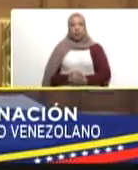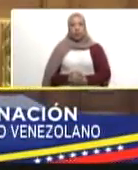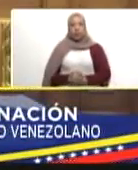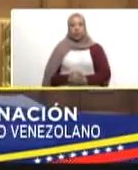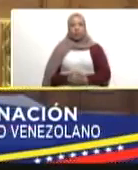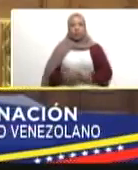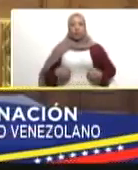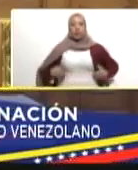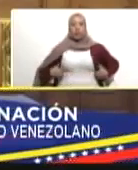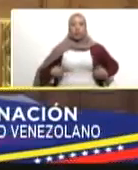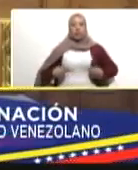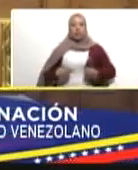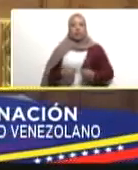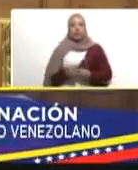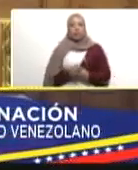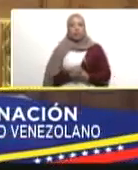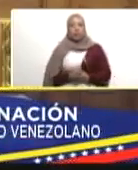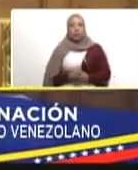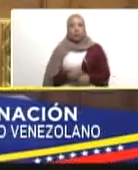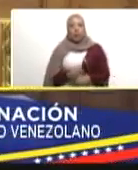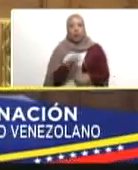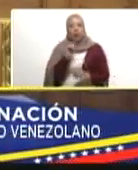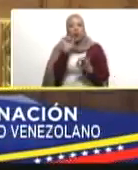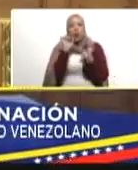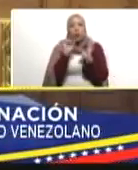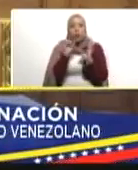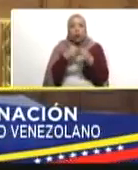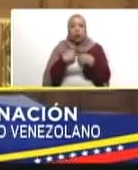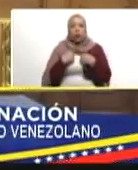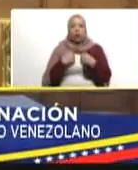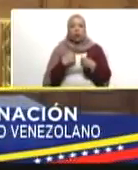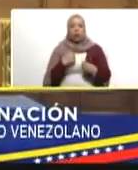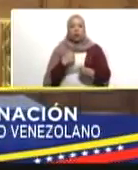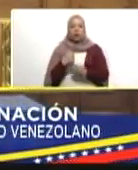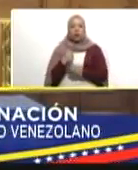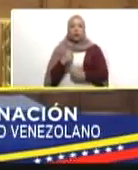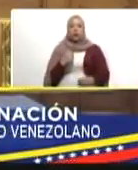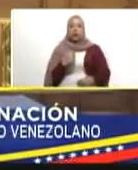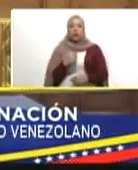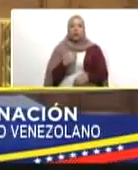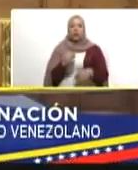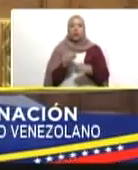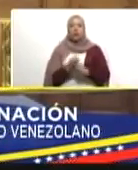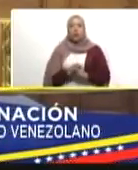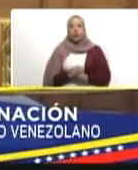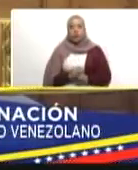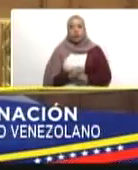verdad pequeño detallito por favor periodista y